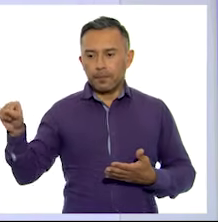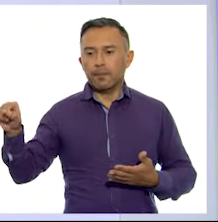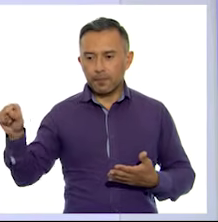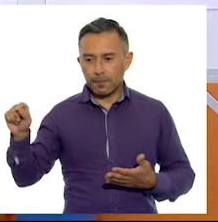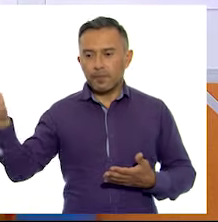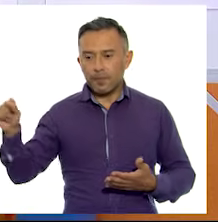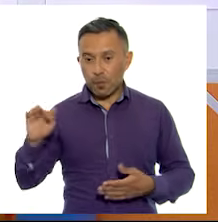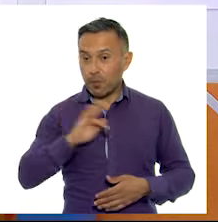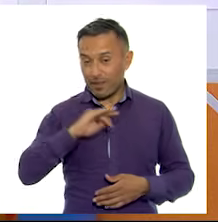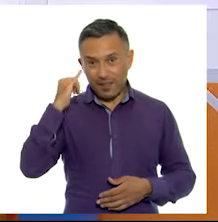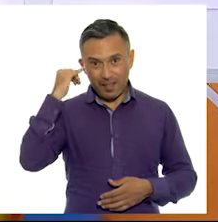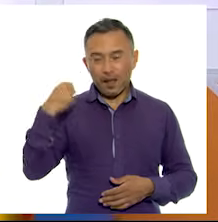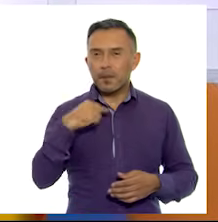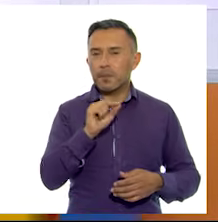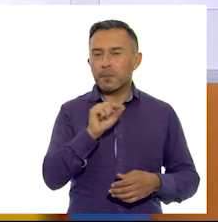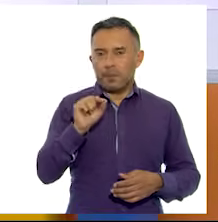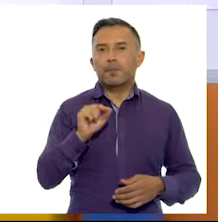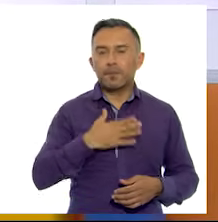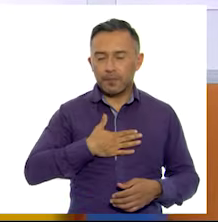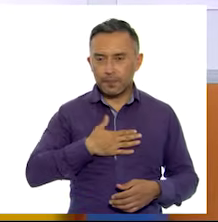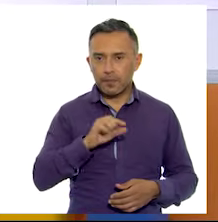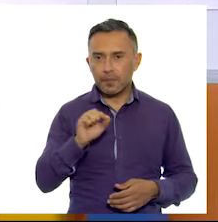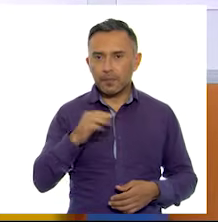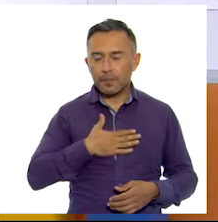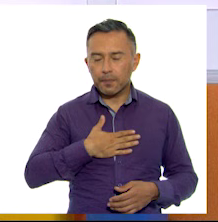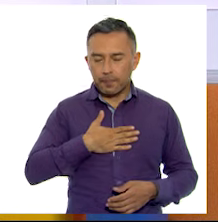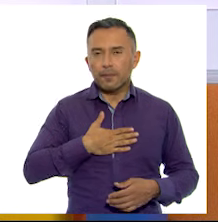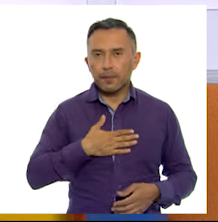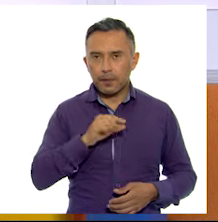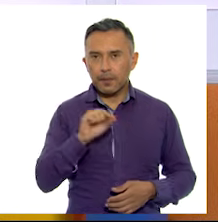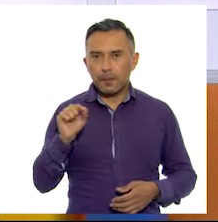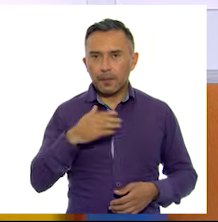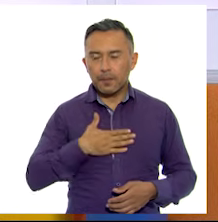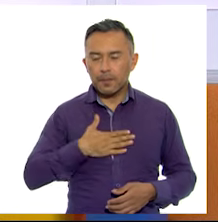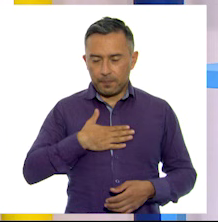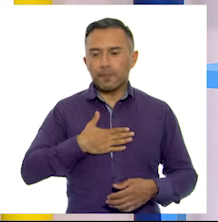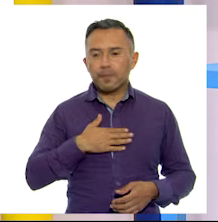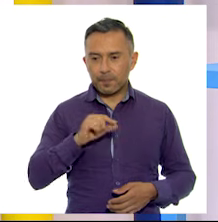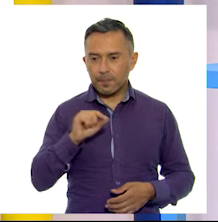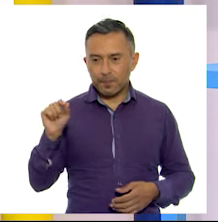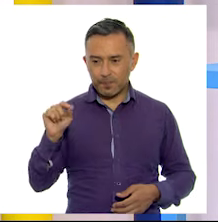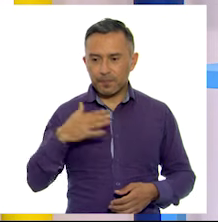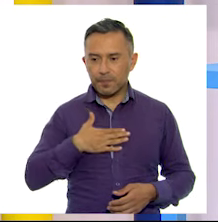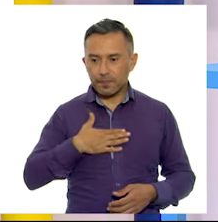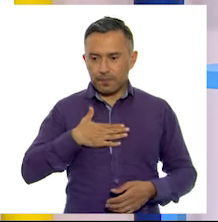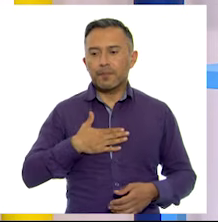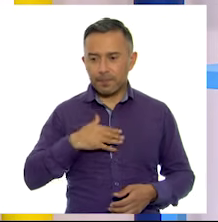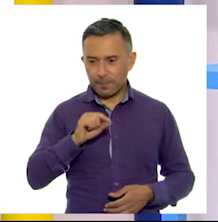Ok, va brincando. Pues exactamente. Mi punto tiene hipo.